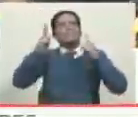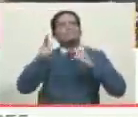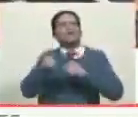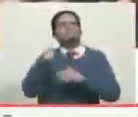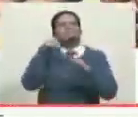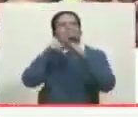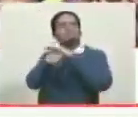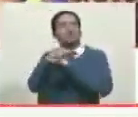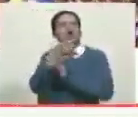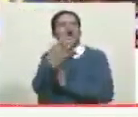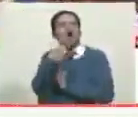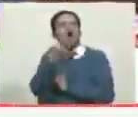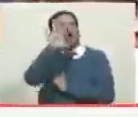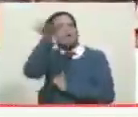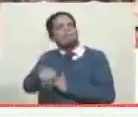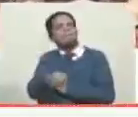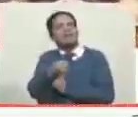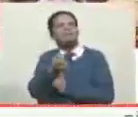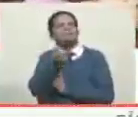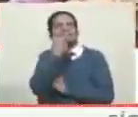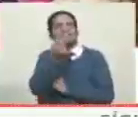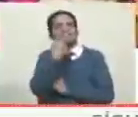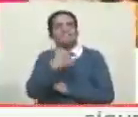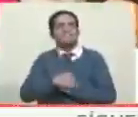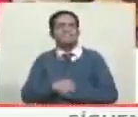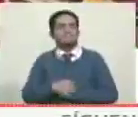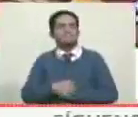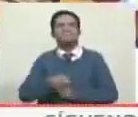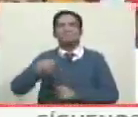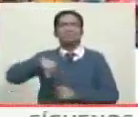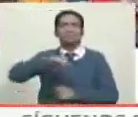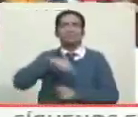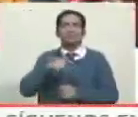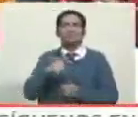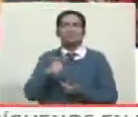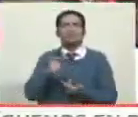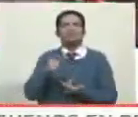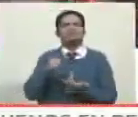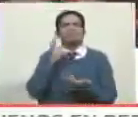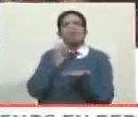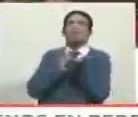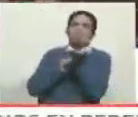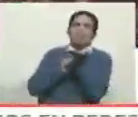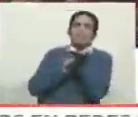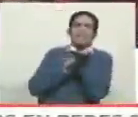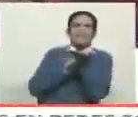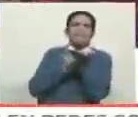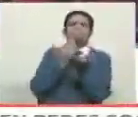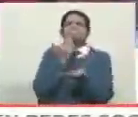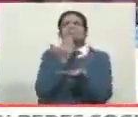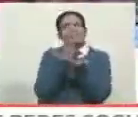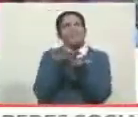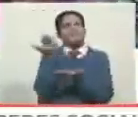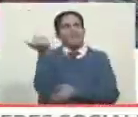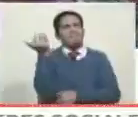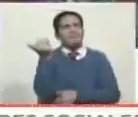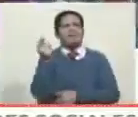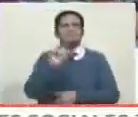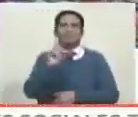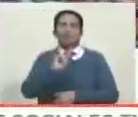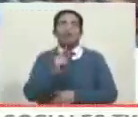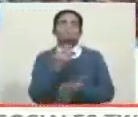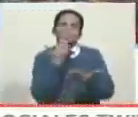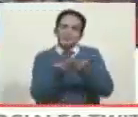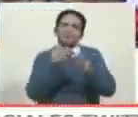imposible nosotros no necesitamos limosnas de nadie le exigimos al mundo que respeten al pueblo